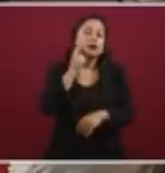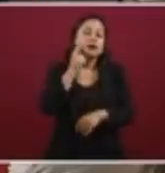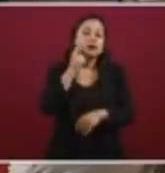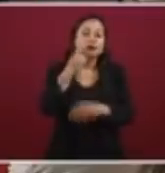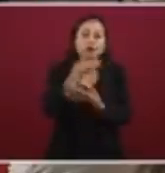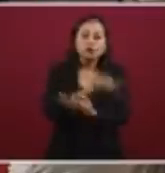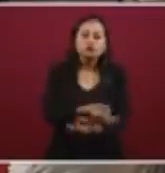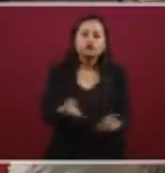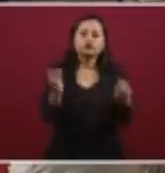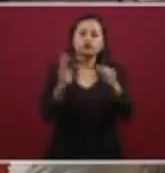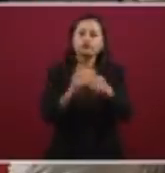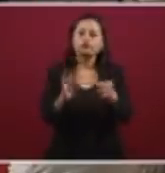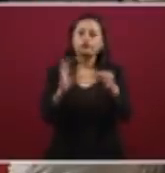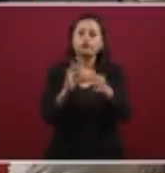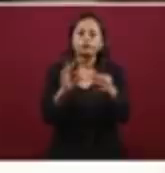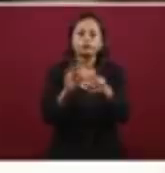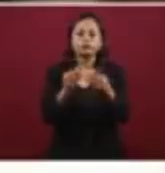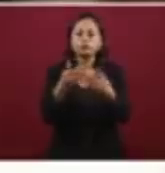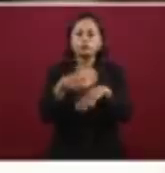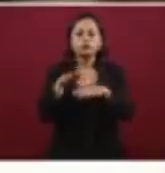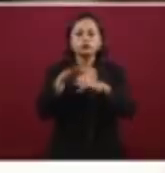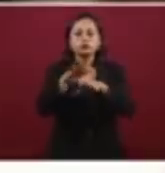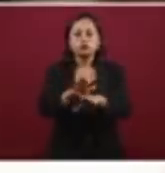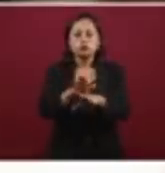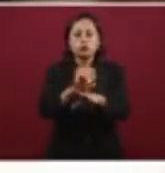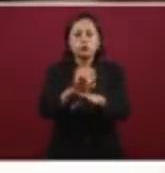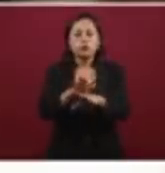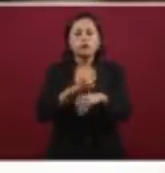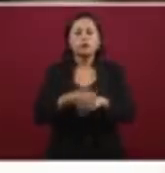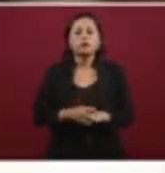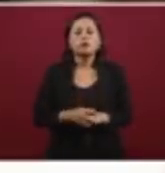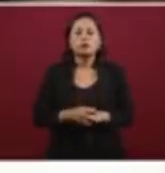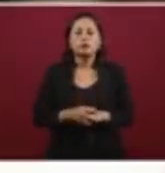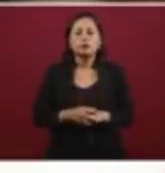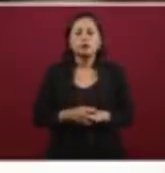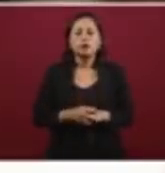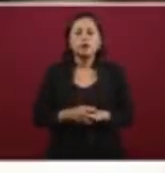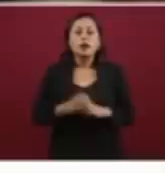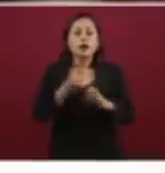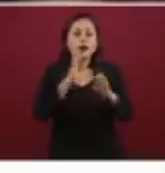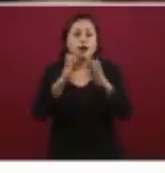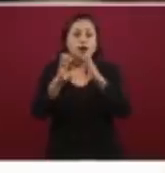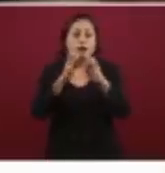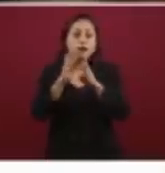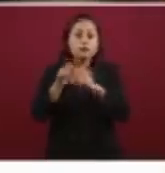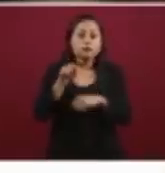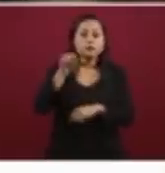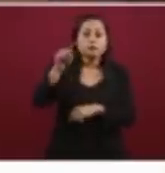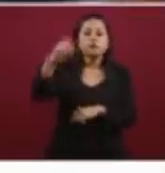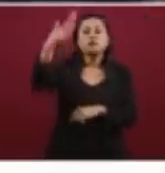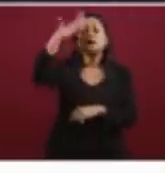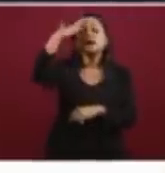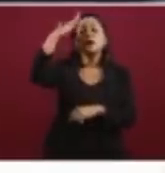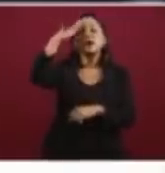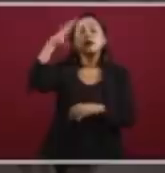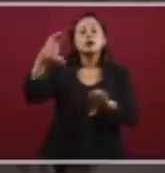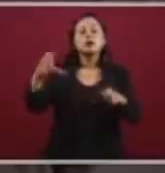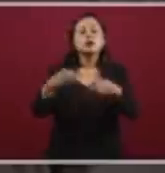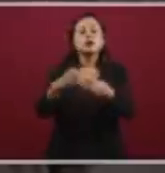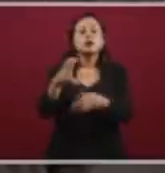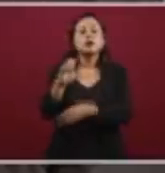de una entrevista que se le hizo a un líder de la crack que está en